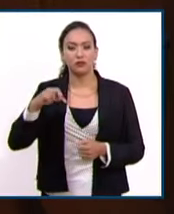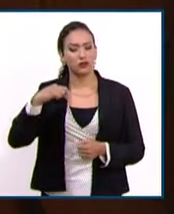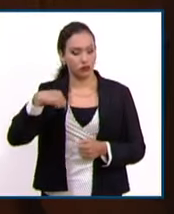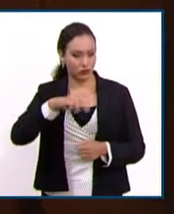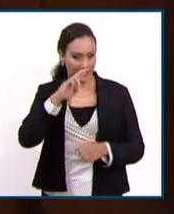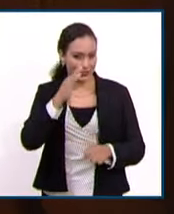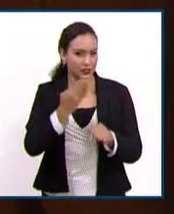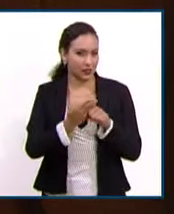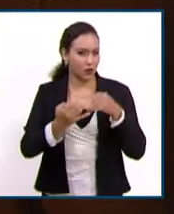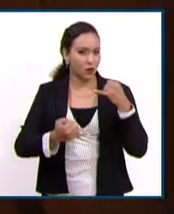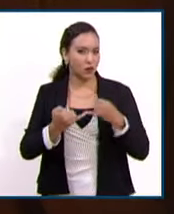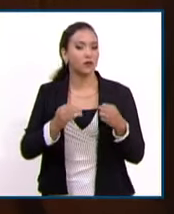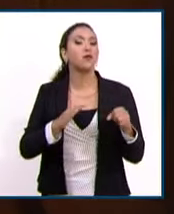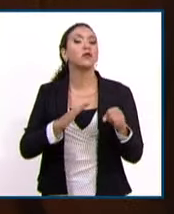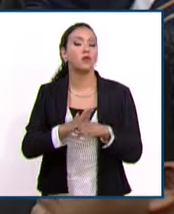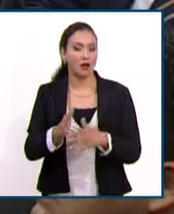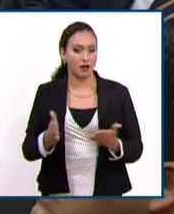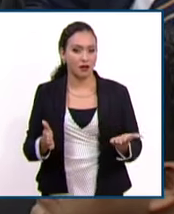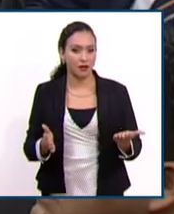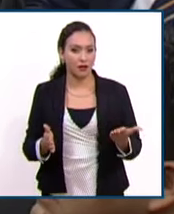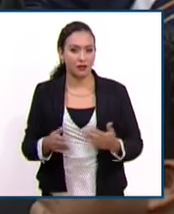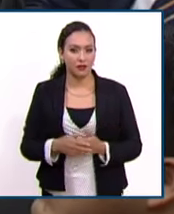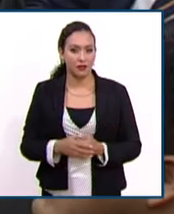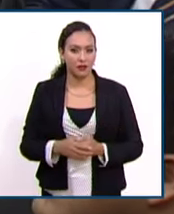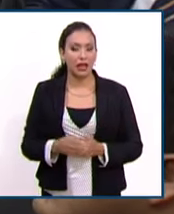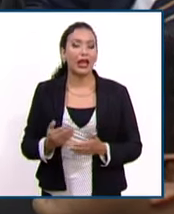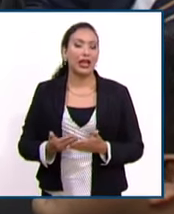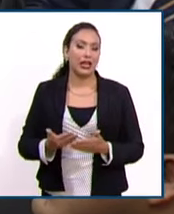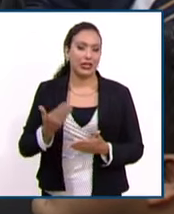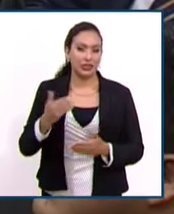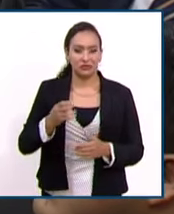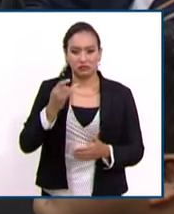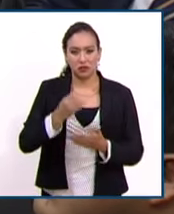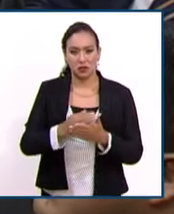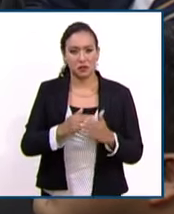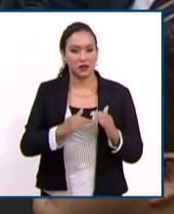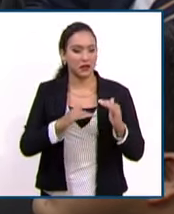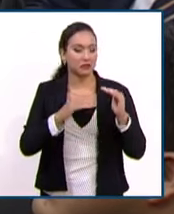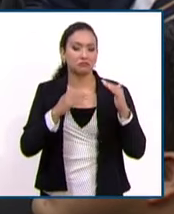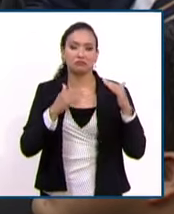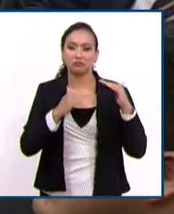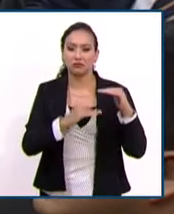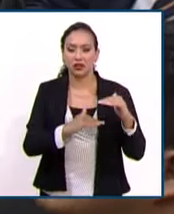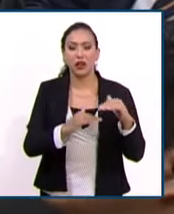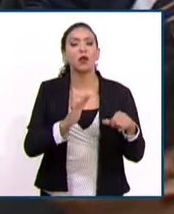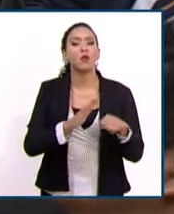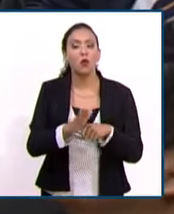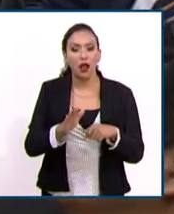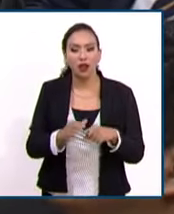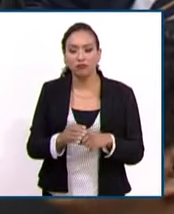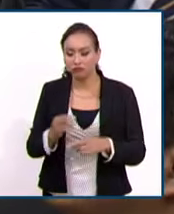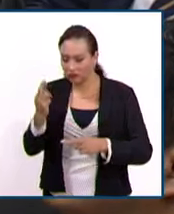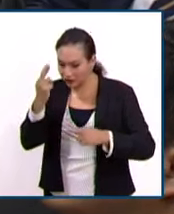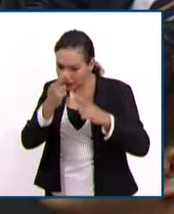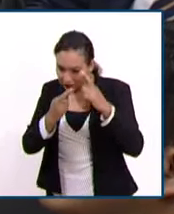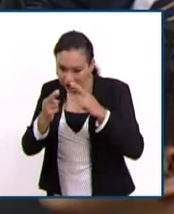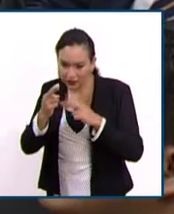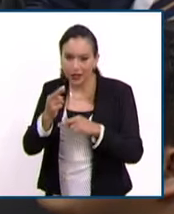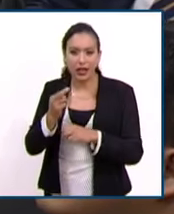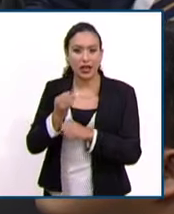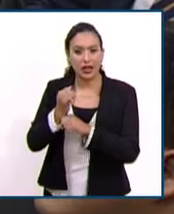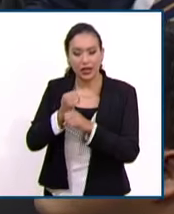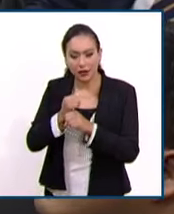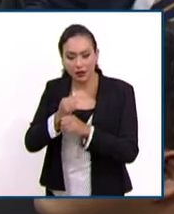como juzgadores ya no solo se limita a recibir, integrar con diligencia, estudiar